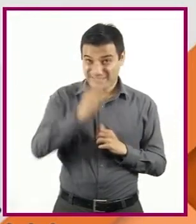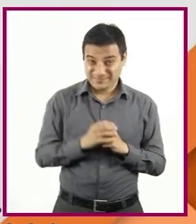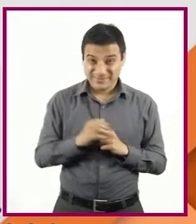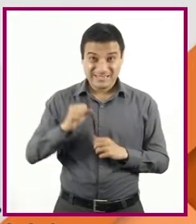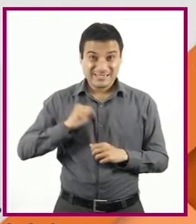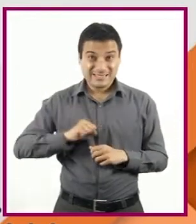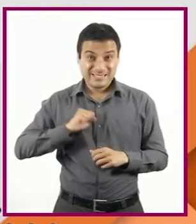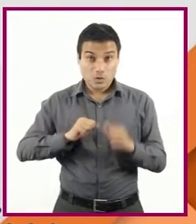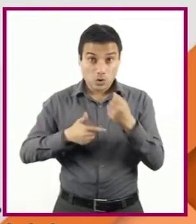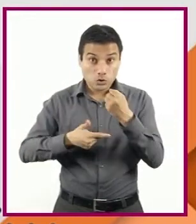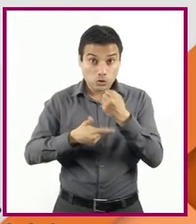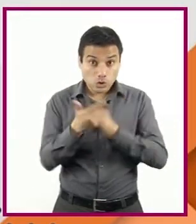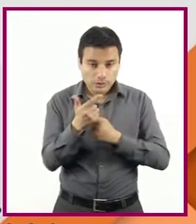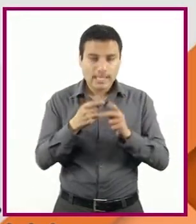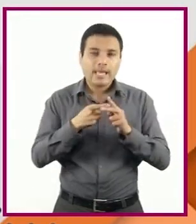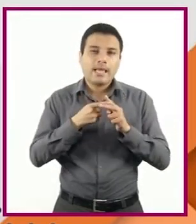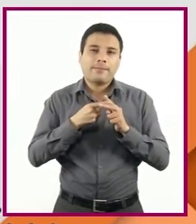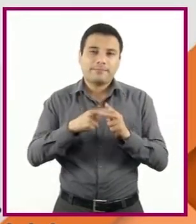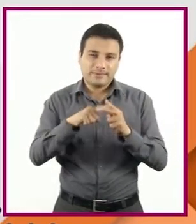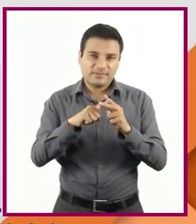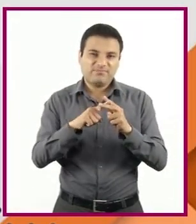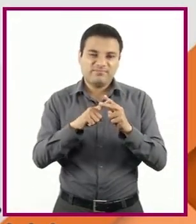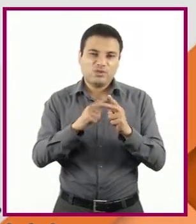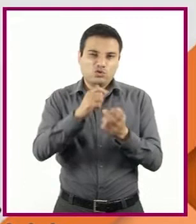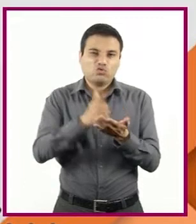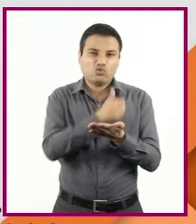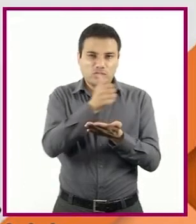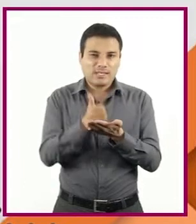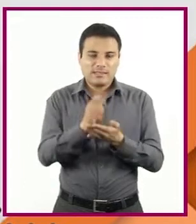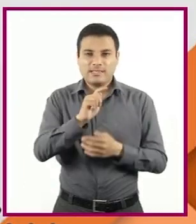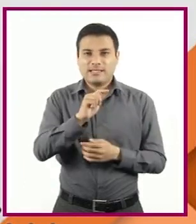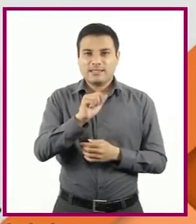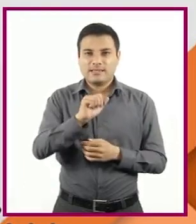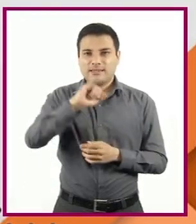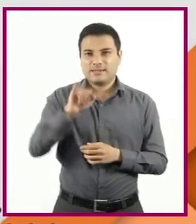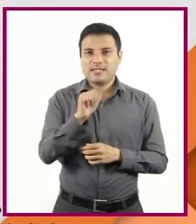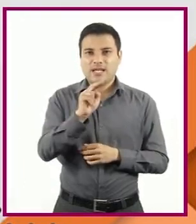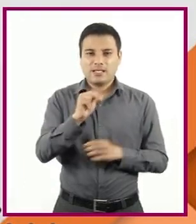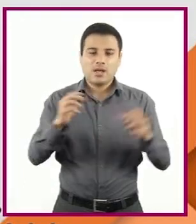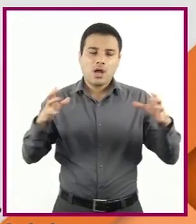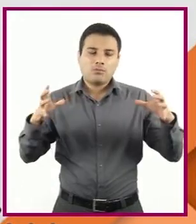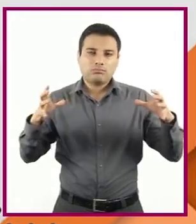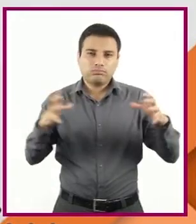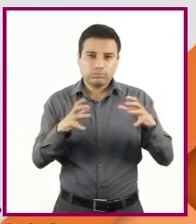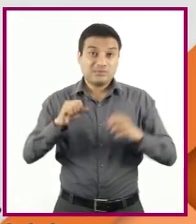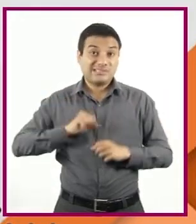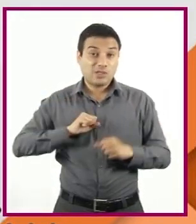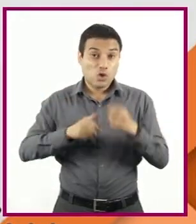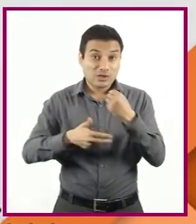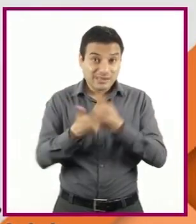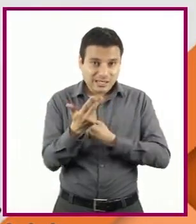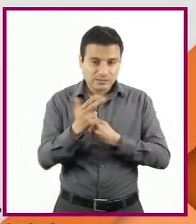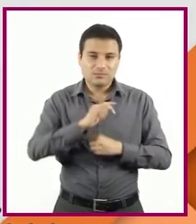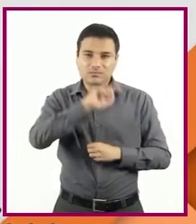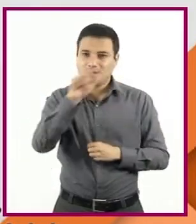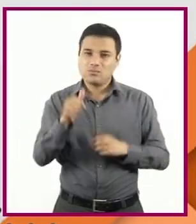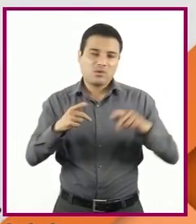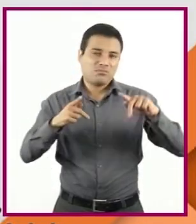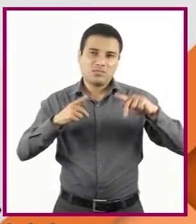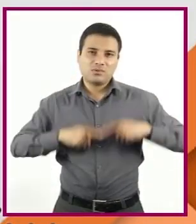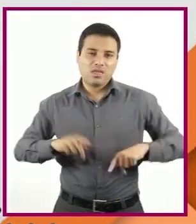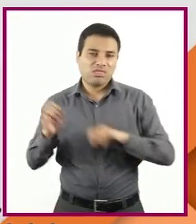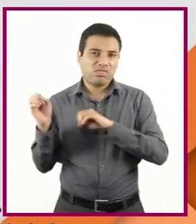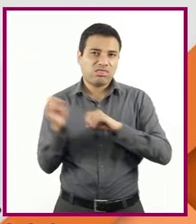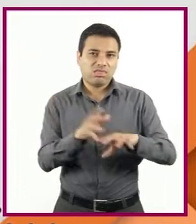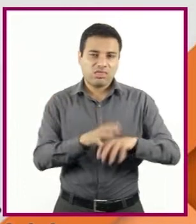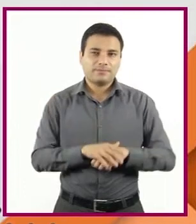siglo XII comenzó el declive de la gran ciudad del Tajín y fue abandonada durante el siglo XIII. Este hecho dejó